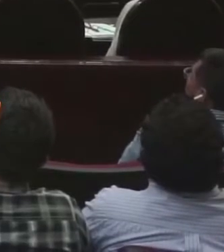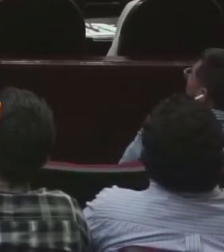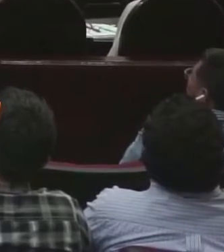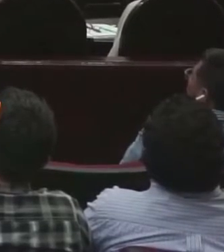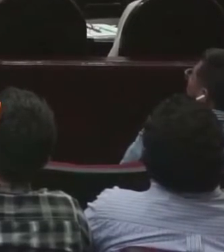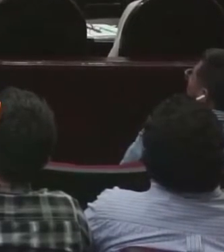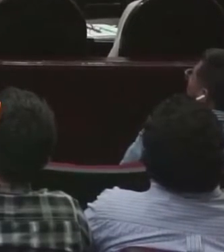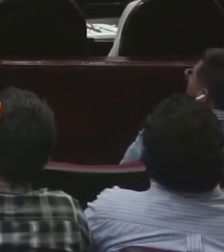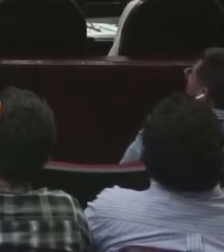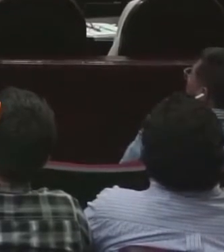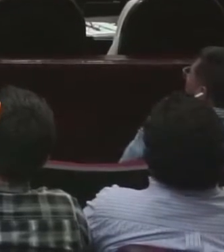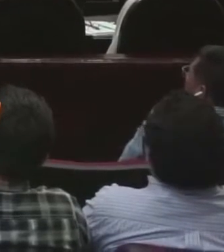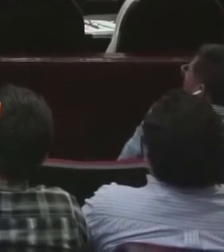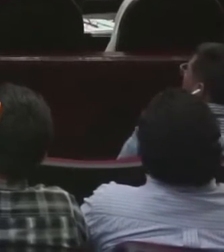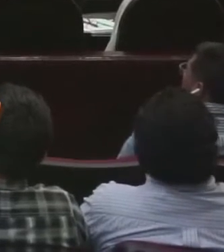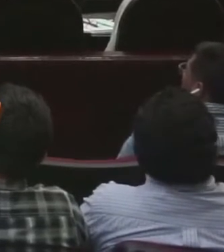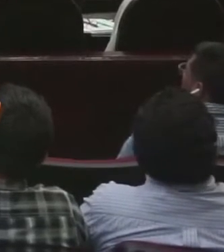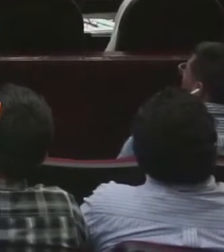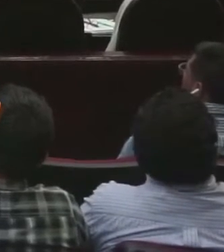voto.